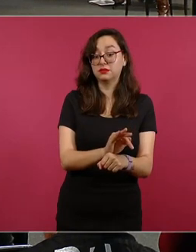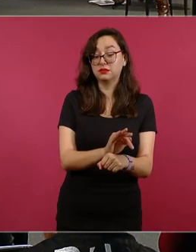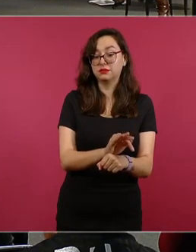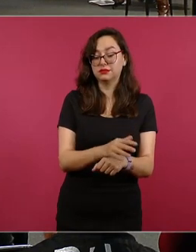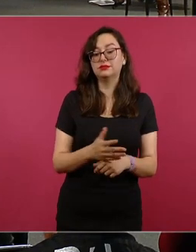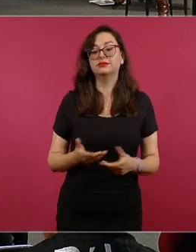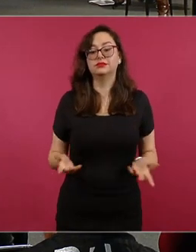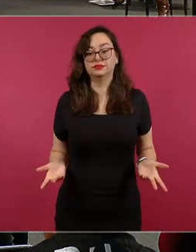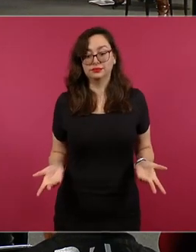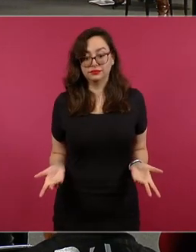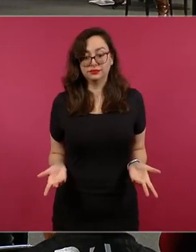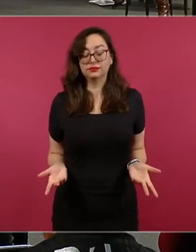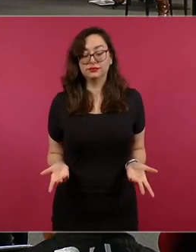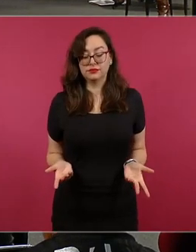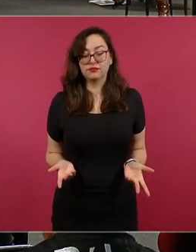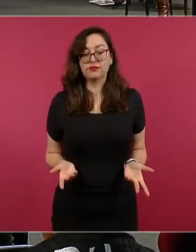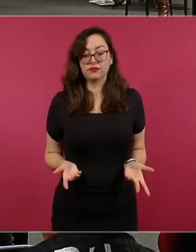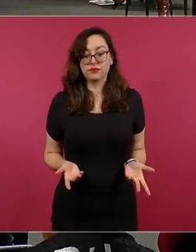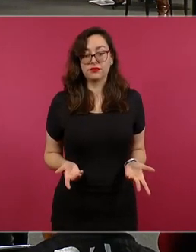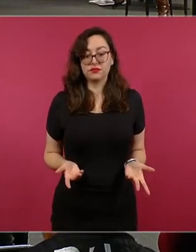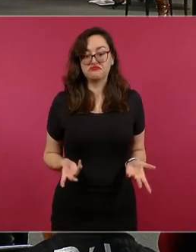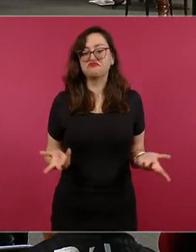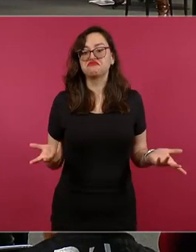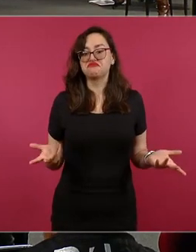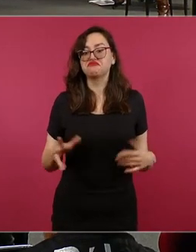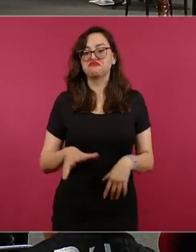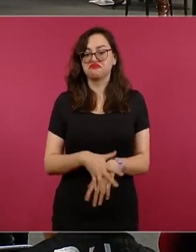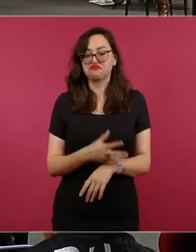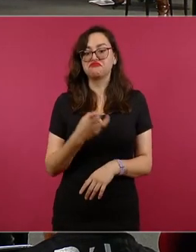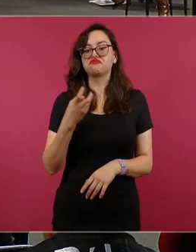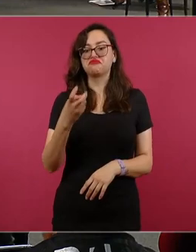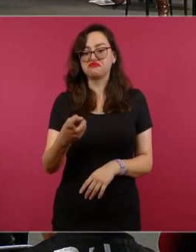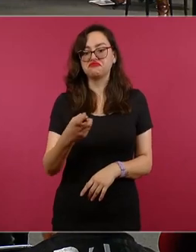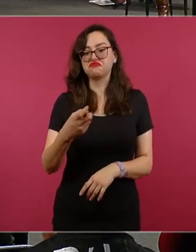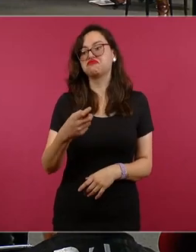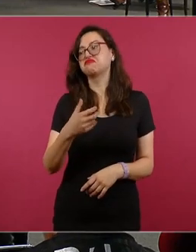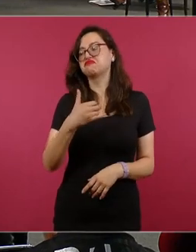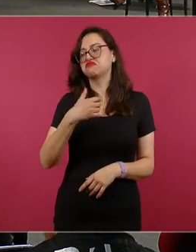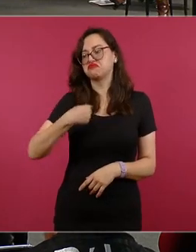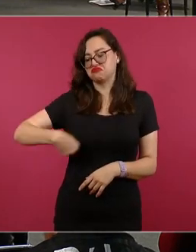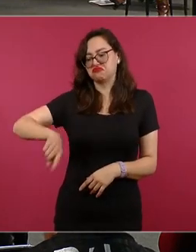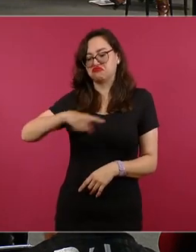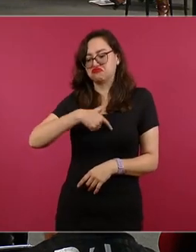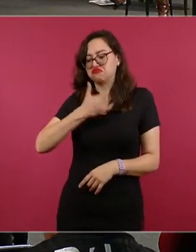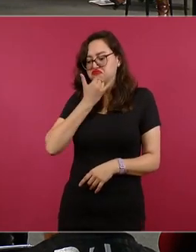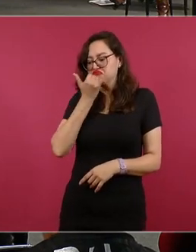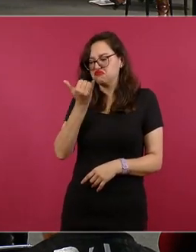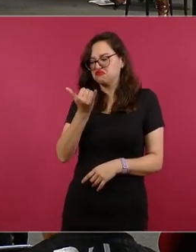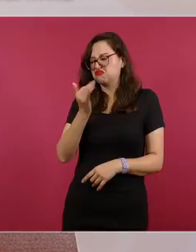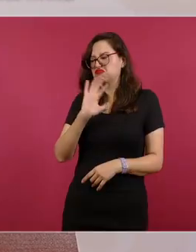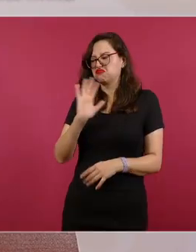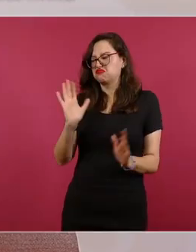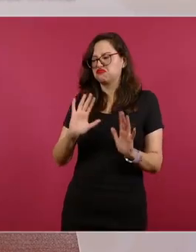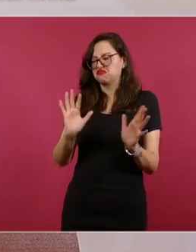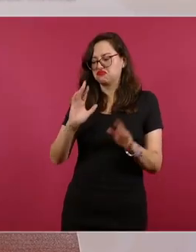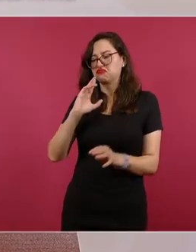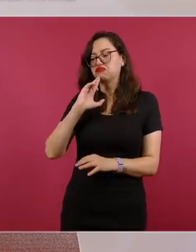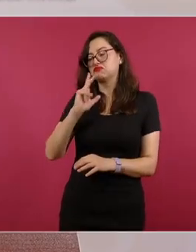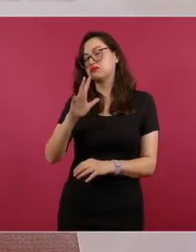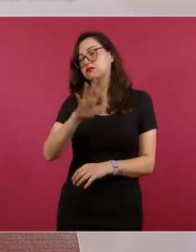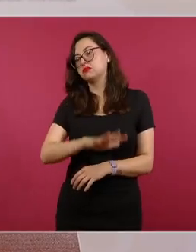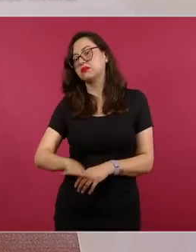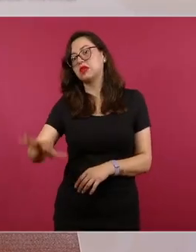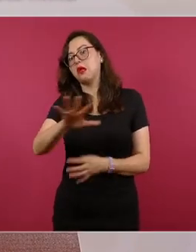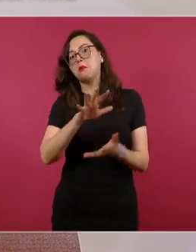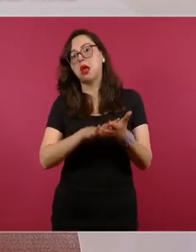Por eso, para no equivocarnos lo mejor es preguntar al pueblo, a la